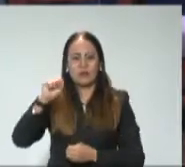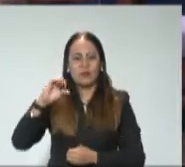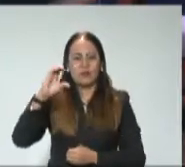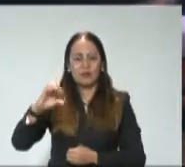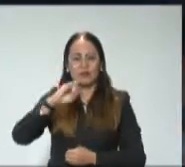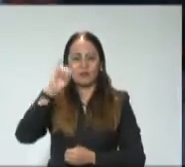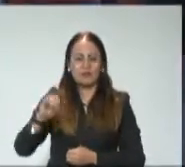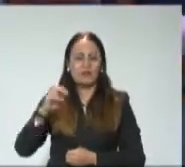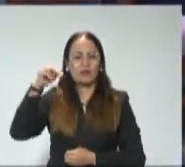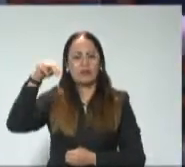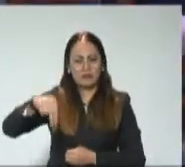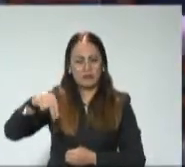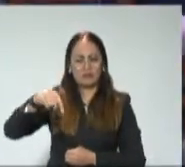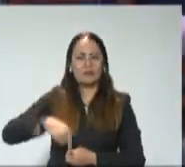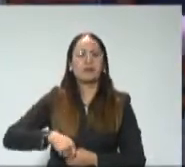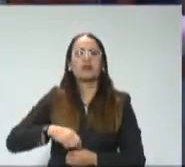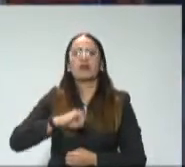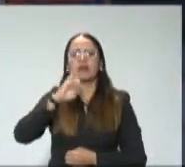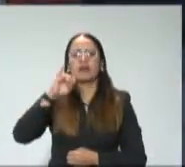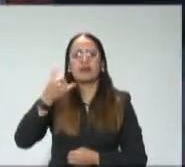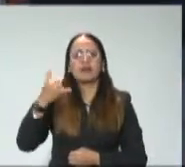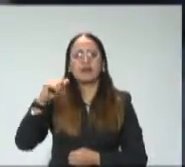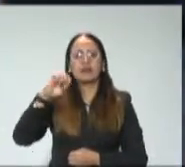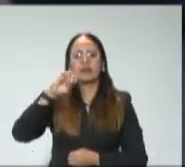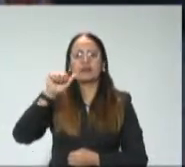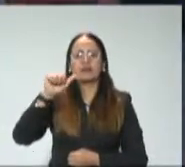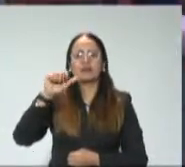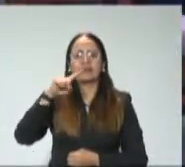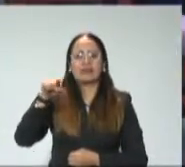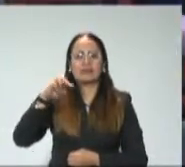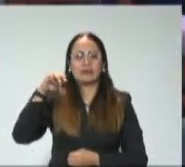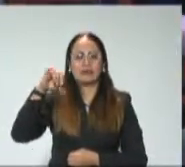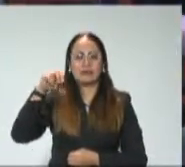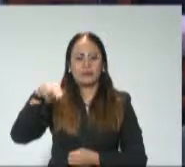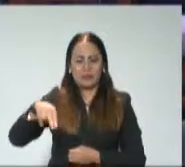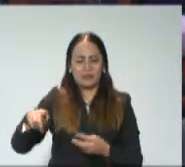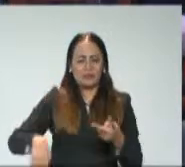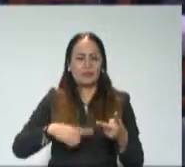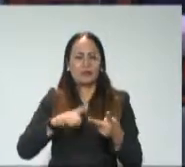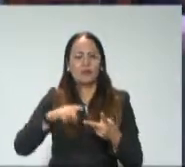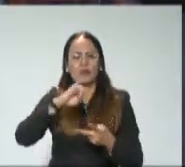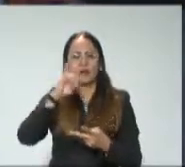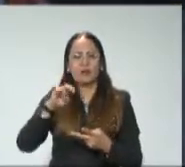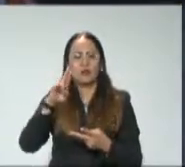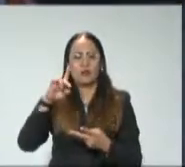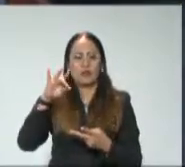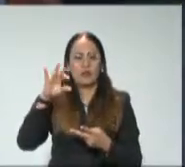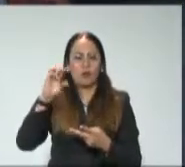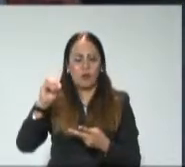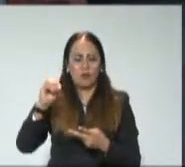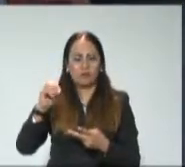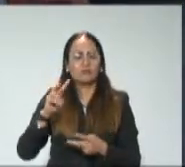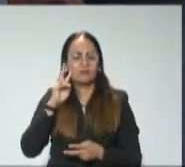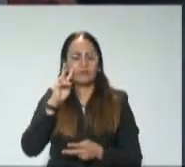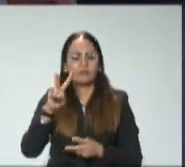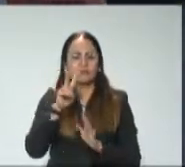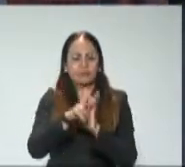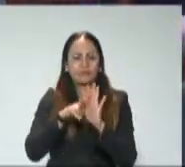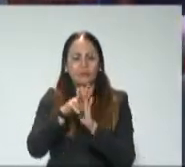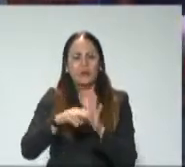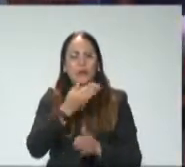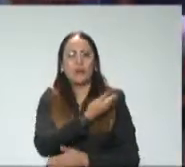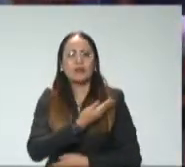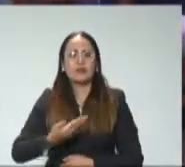nación yasm Esquivel mo así como del doctor Julio Alfonso santaella Castel